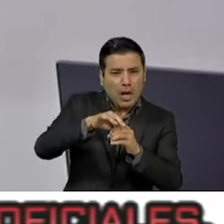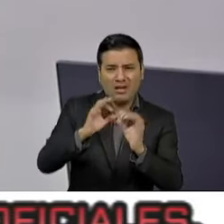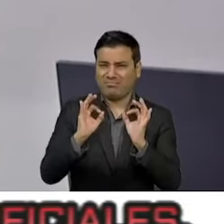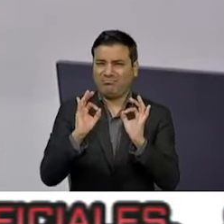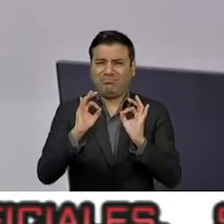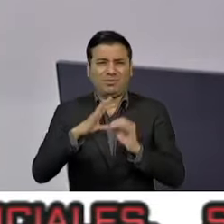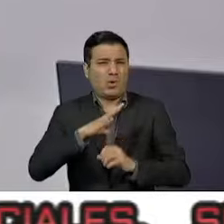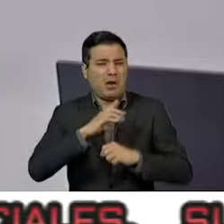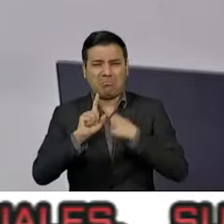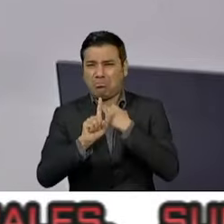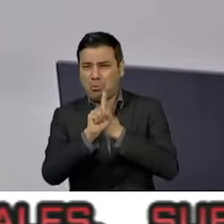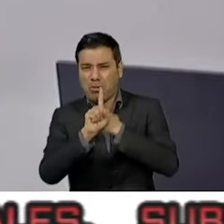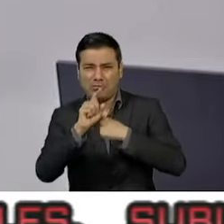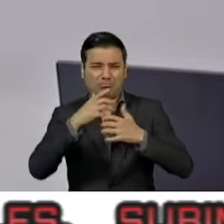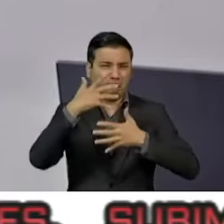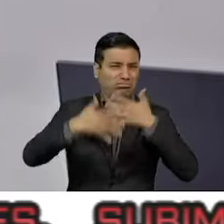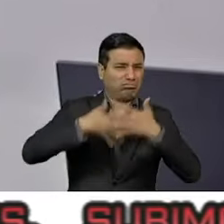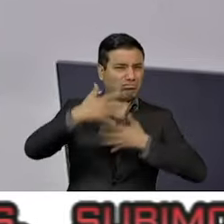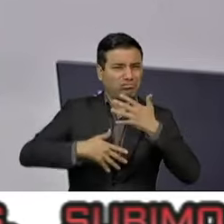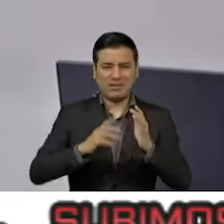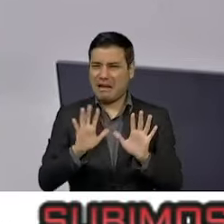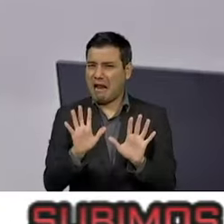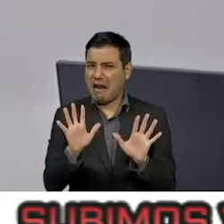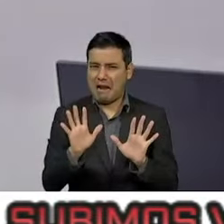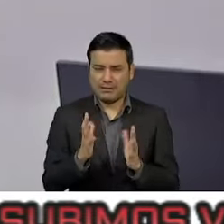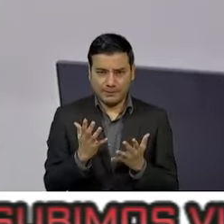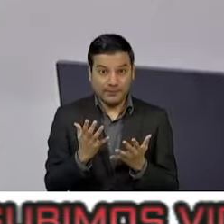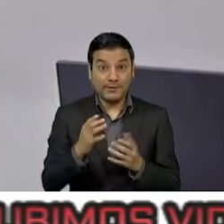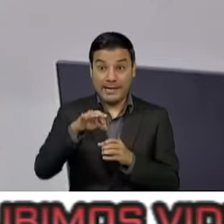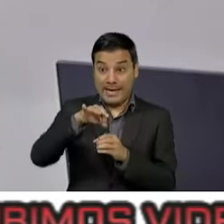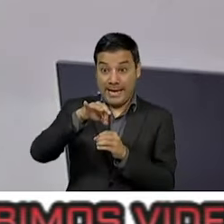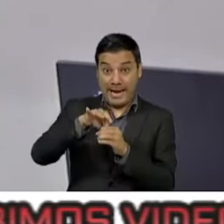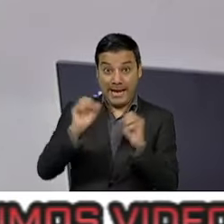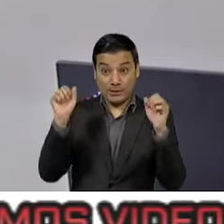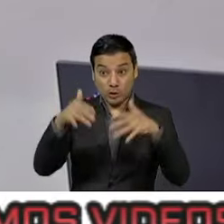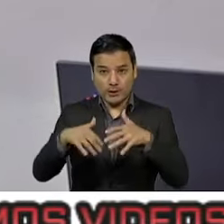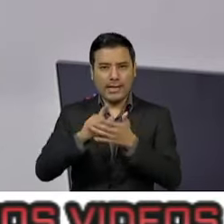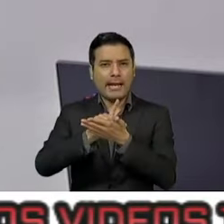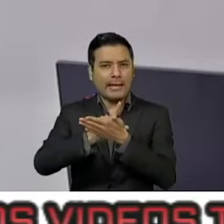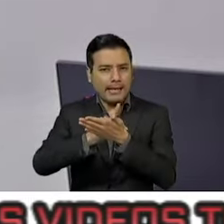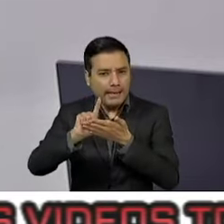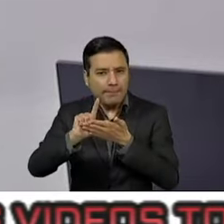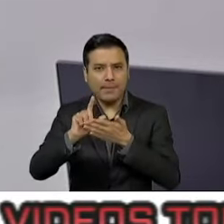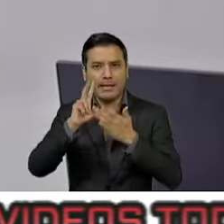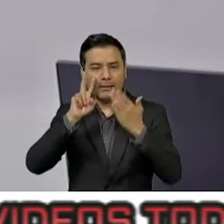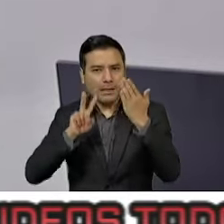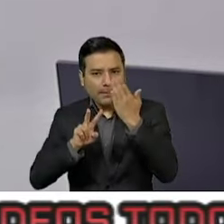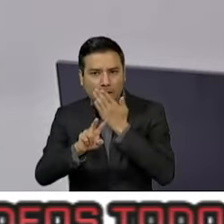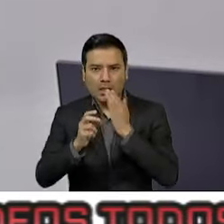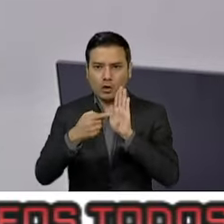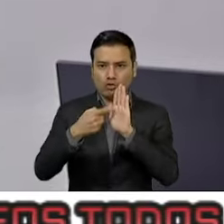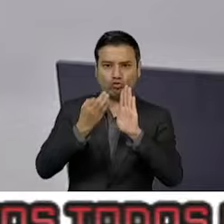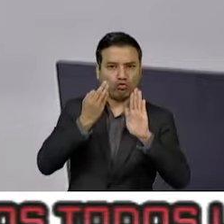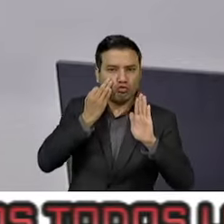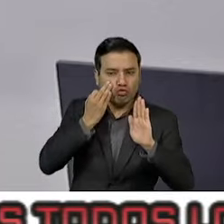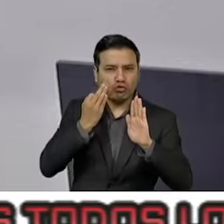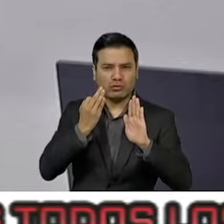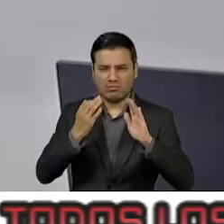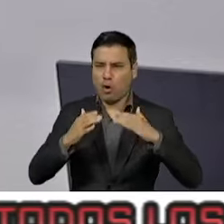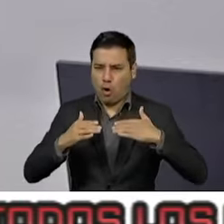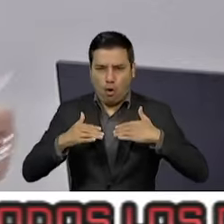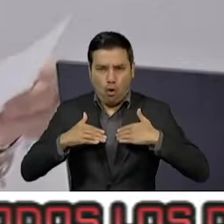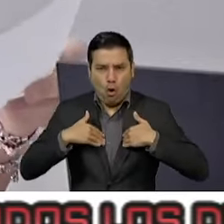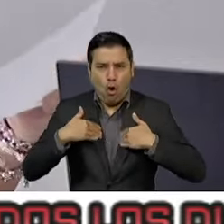que hayan trascendido al resultado, en virtud de que han sido elecciones limpias, transparentes, confiables e incuestionables, lo cual